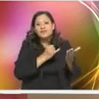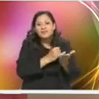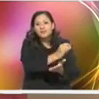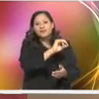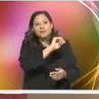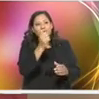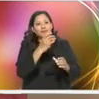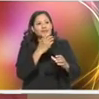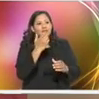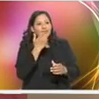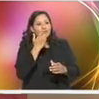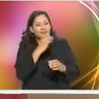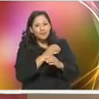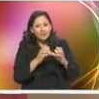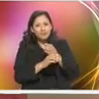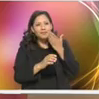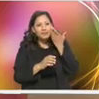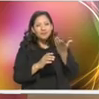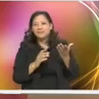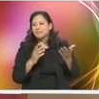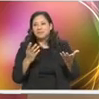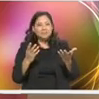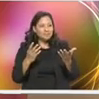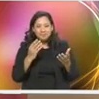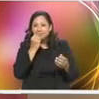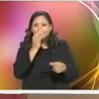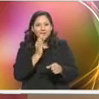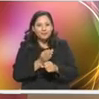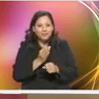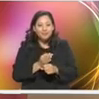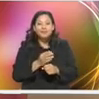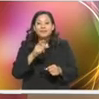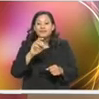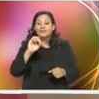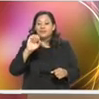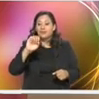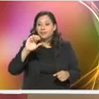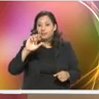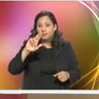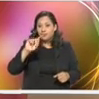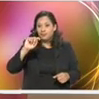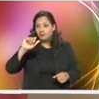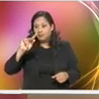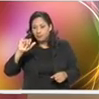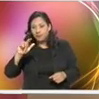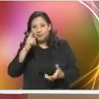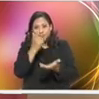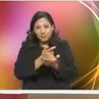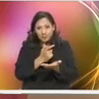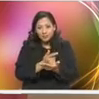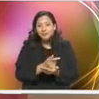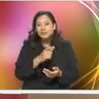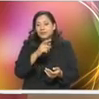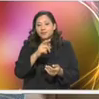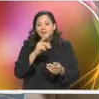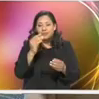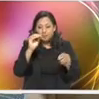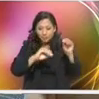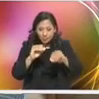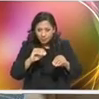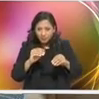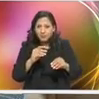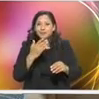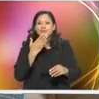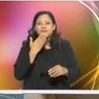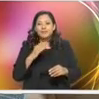son unos enredos súper cómicos y la adaptación que hace Oscar Tapia es de verdad espectacular. Los niños